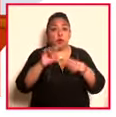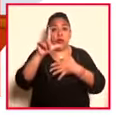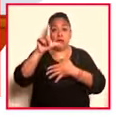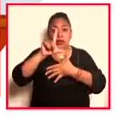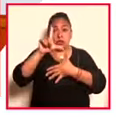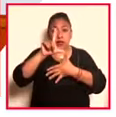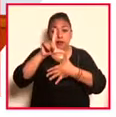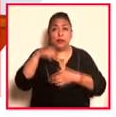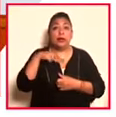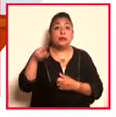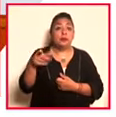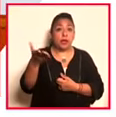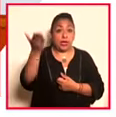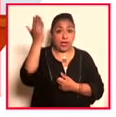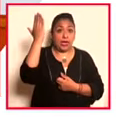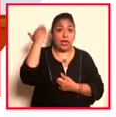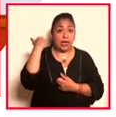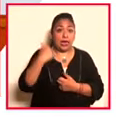Él era